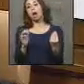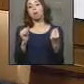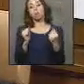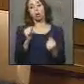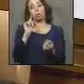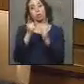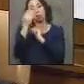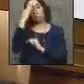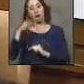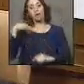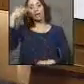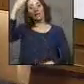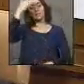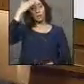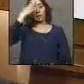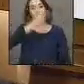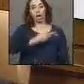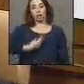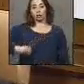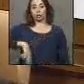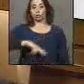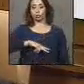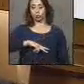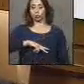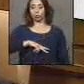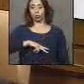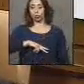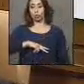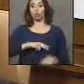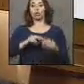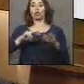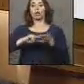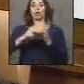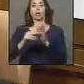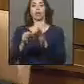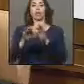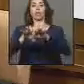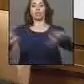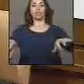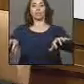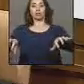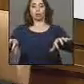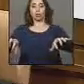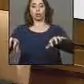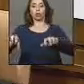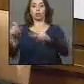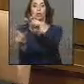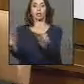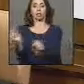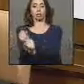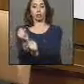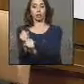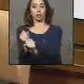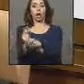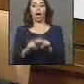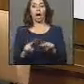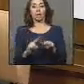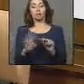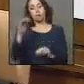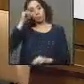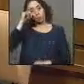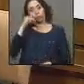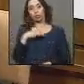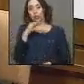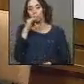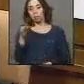para mal, ese día, cuando nosotros seamos los que formalicemos las divisiones que se burlen en el sueño de los trabajadores, estamos haciendo,